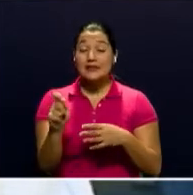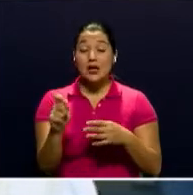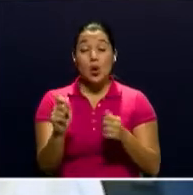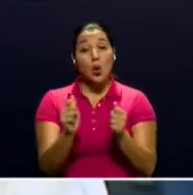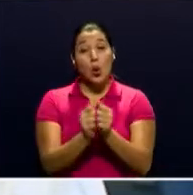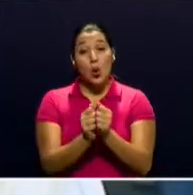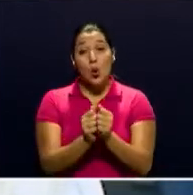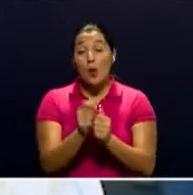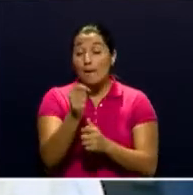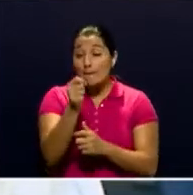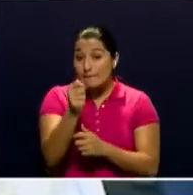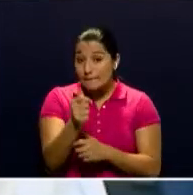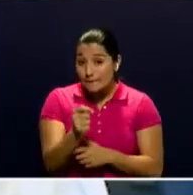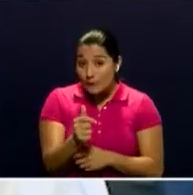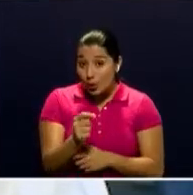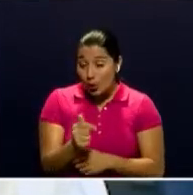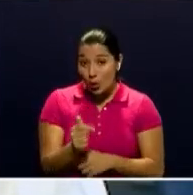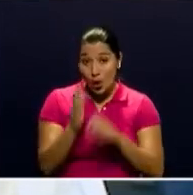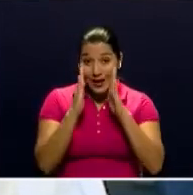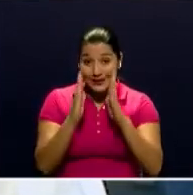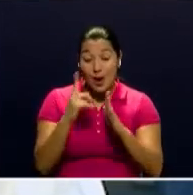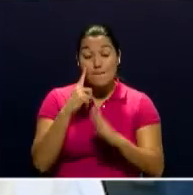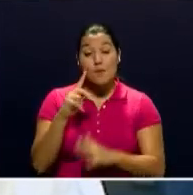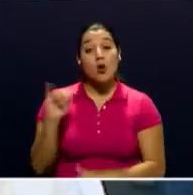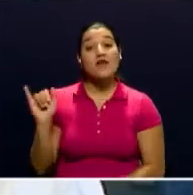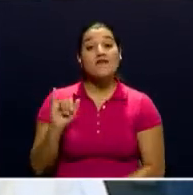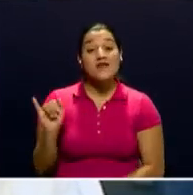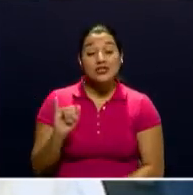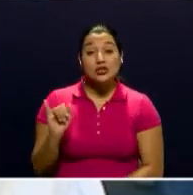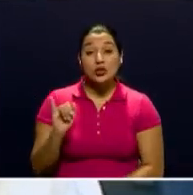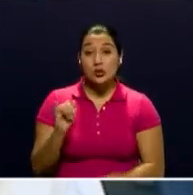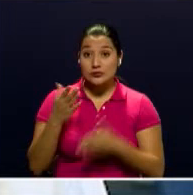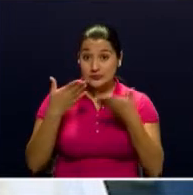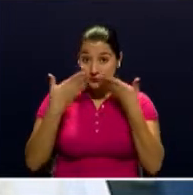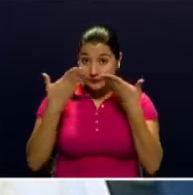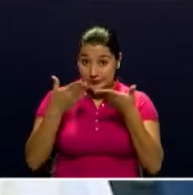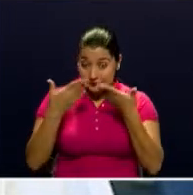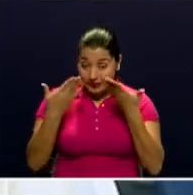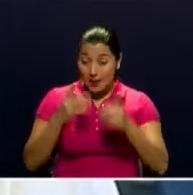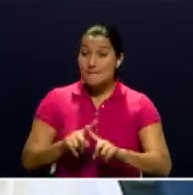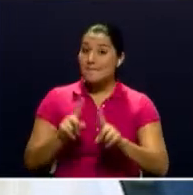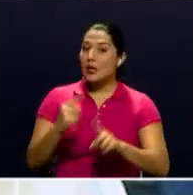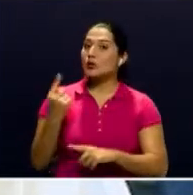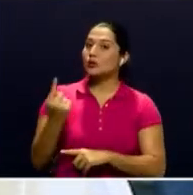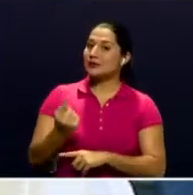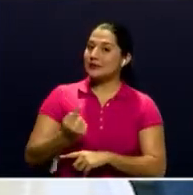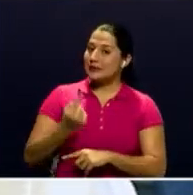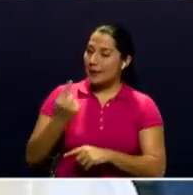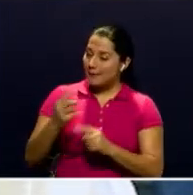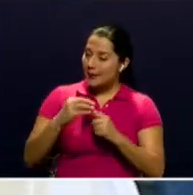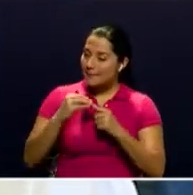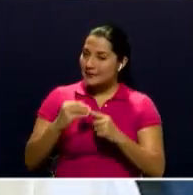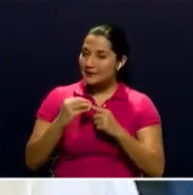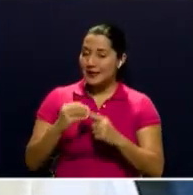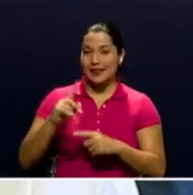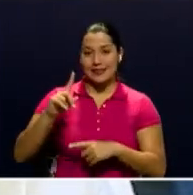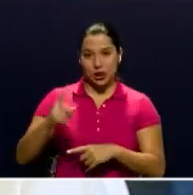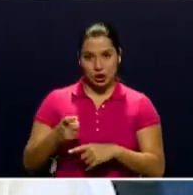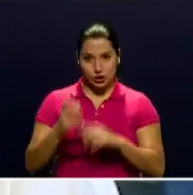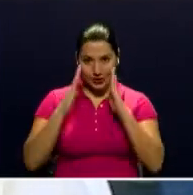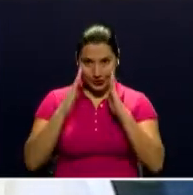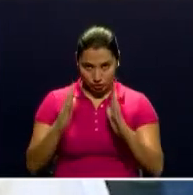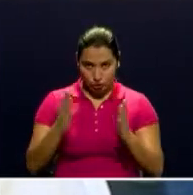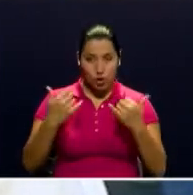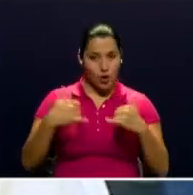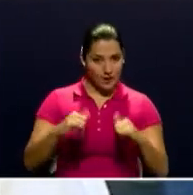cifra baja de consultas por infección de vías respiratorias. Siempre es el principal diagnóstico de atención,